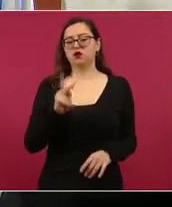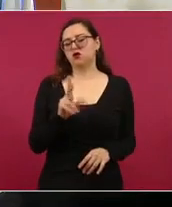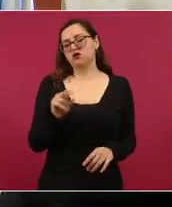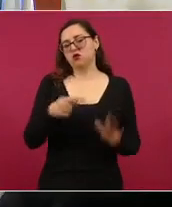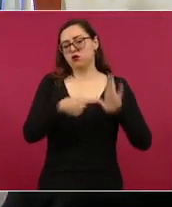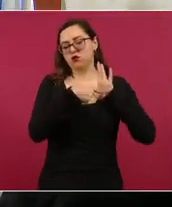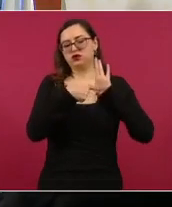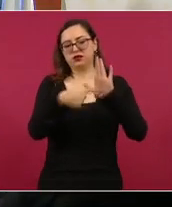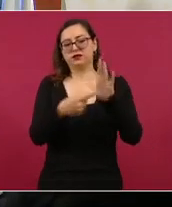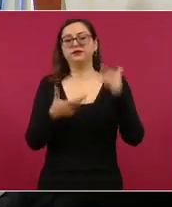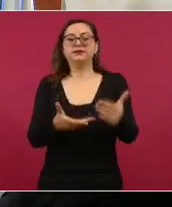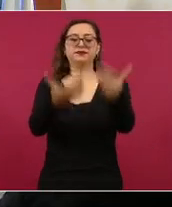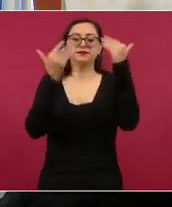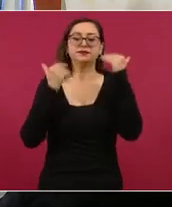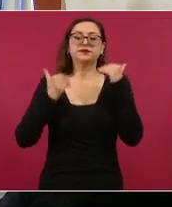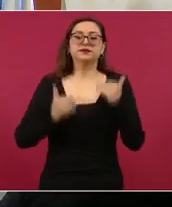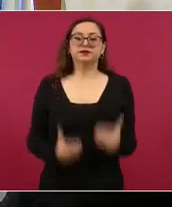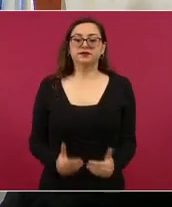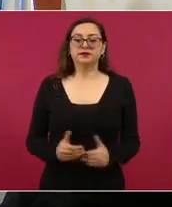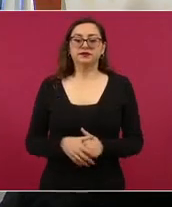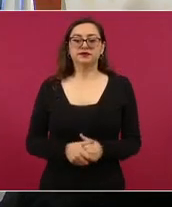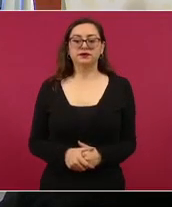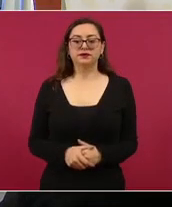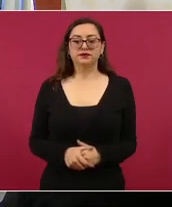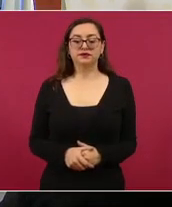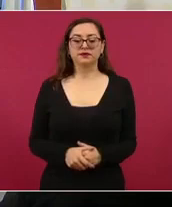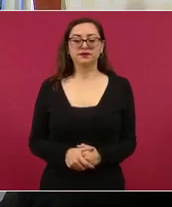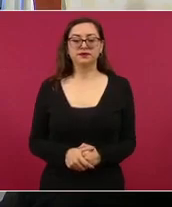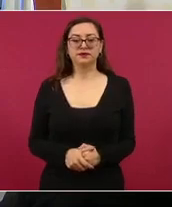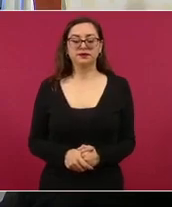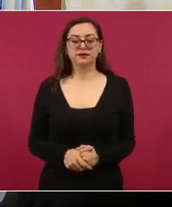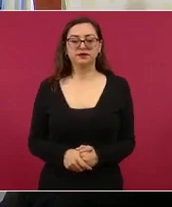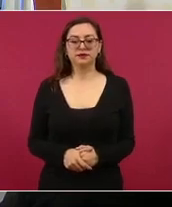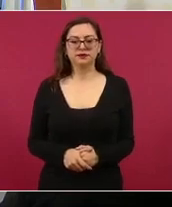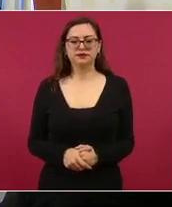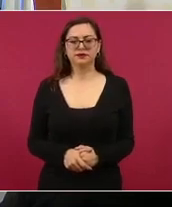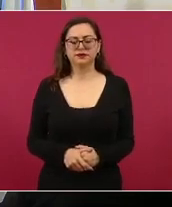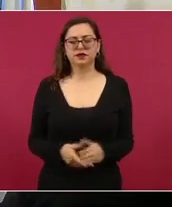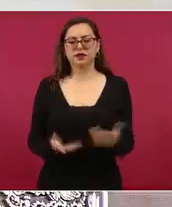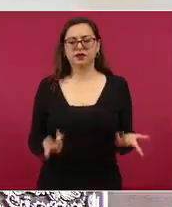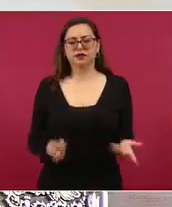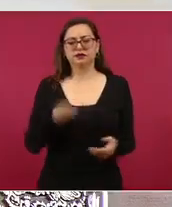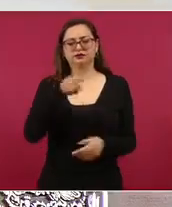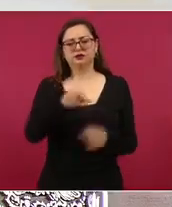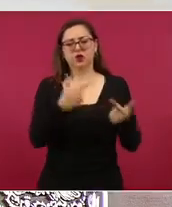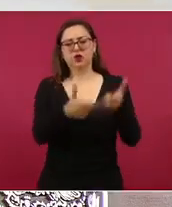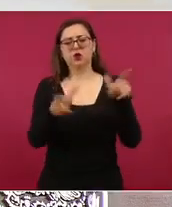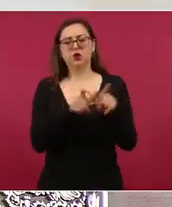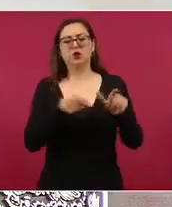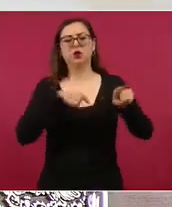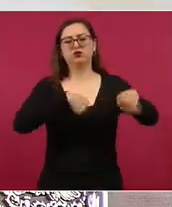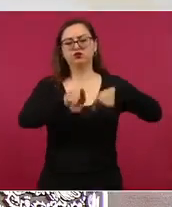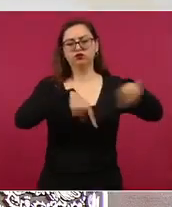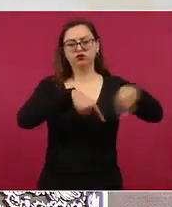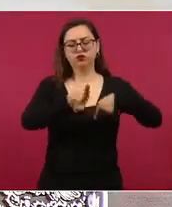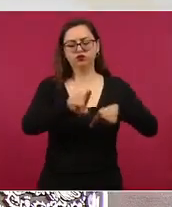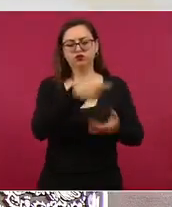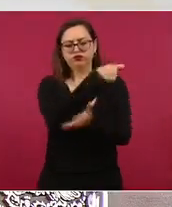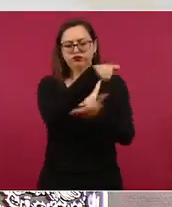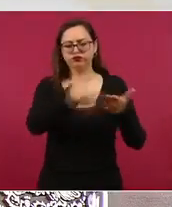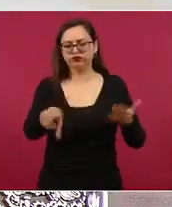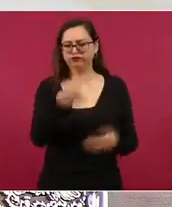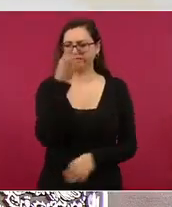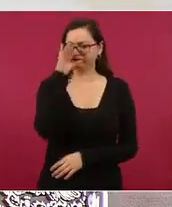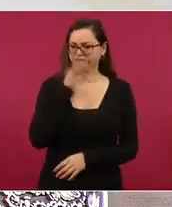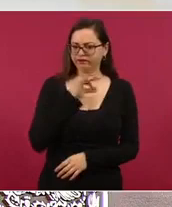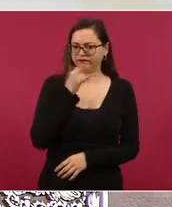siguiente. Este, la compra, la presunta compra irregular de un club, la franquicia Delfines, quien